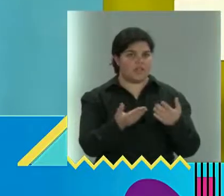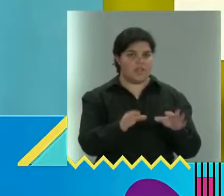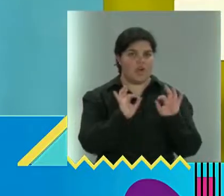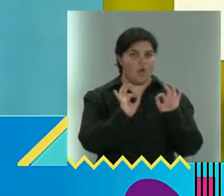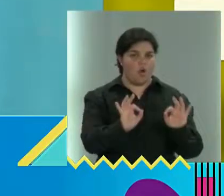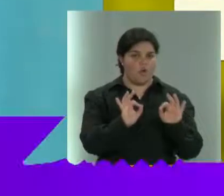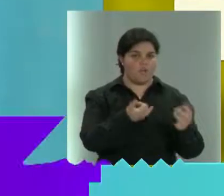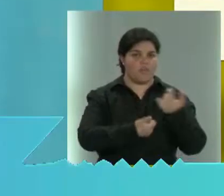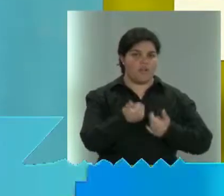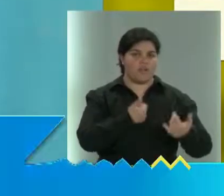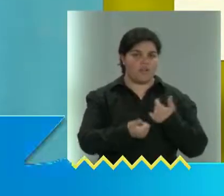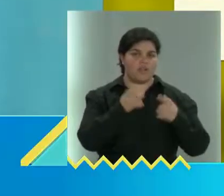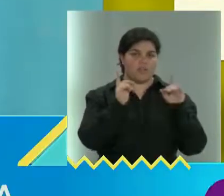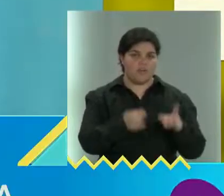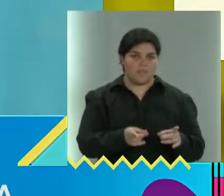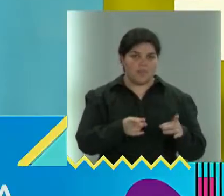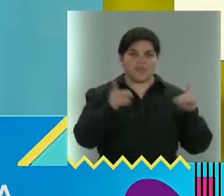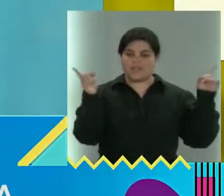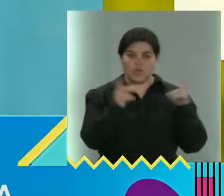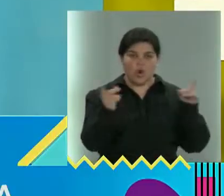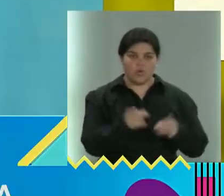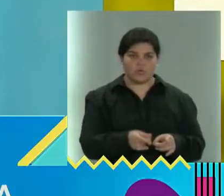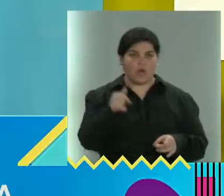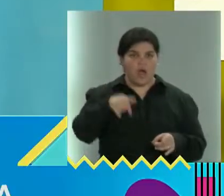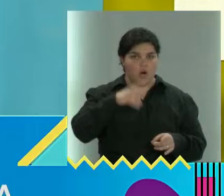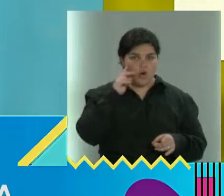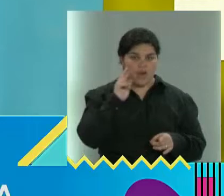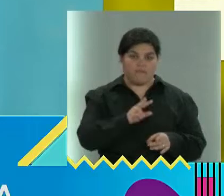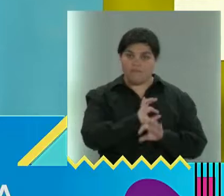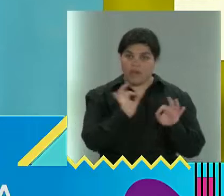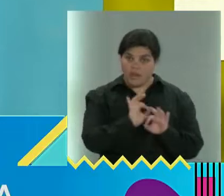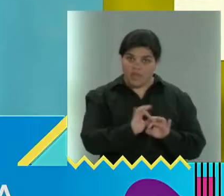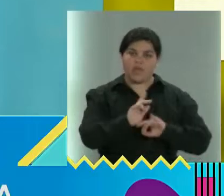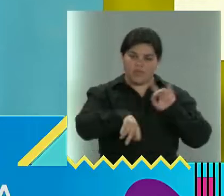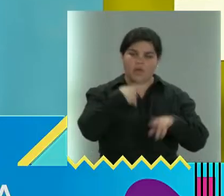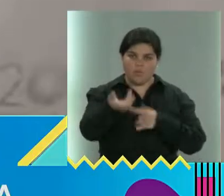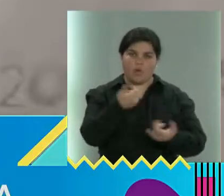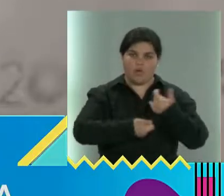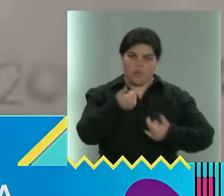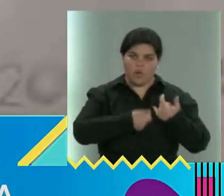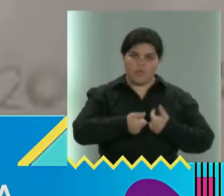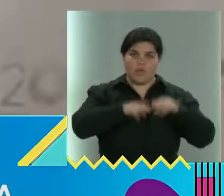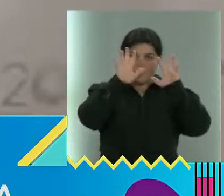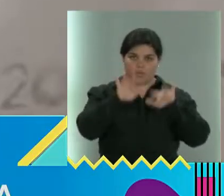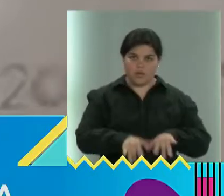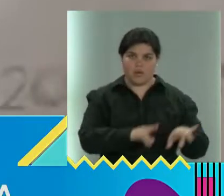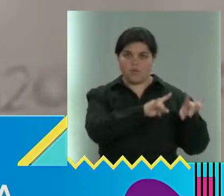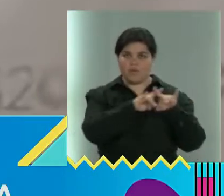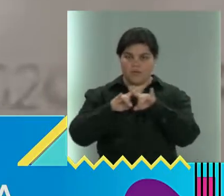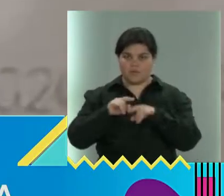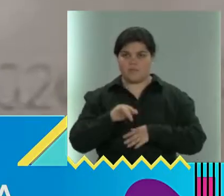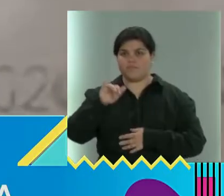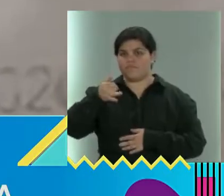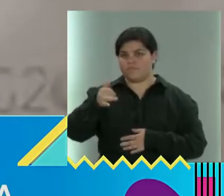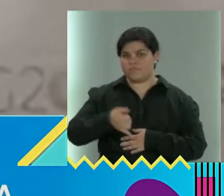agradecemos infinitamente, y seguramente esas conclusiones que ahora no estamos viendo las vamos a poder ver desde el portal de Universidad. Seguro, así es,